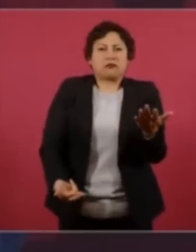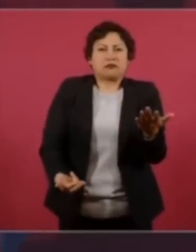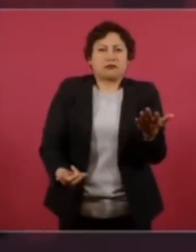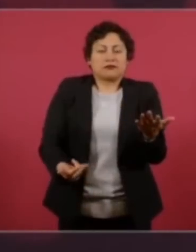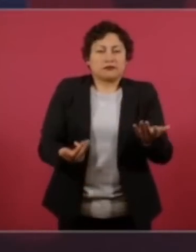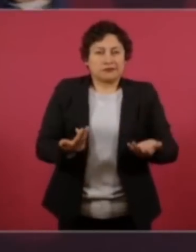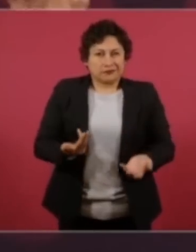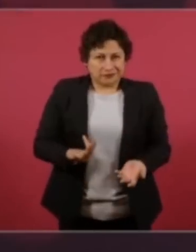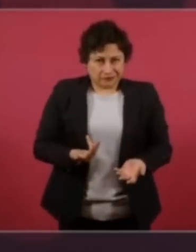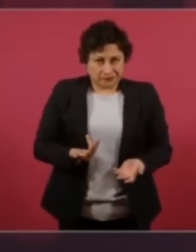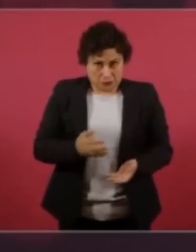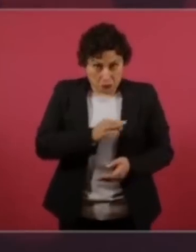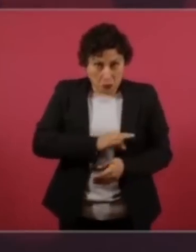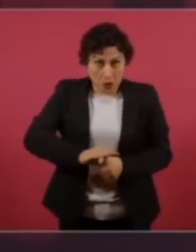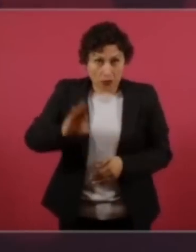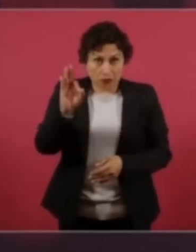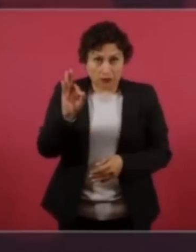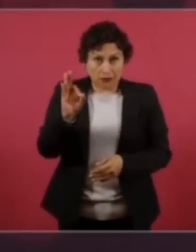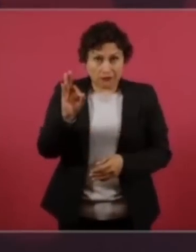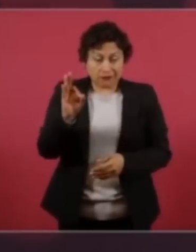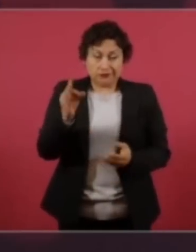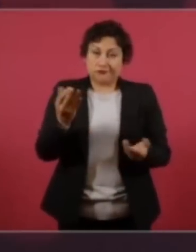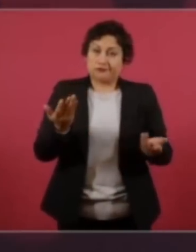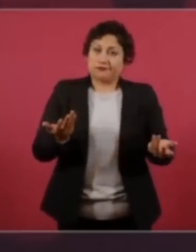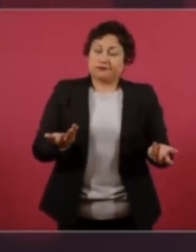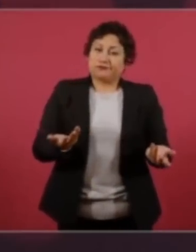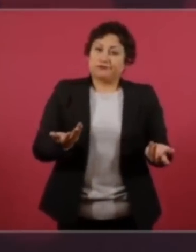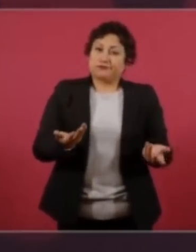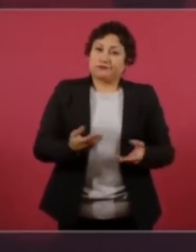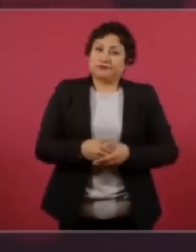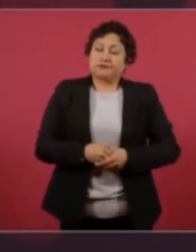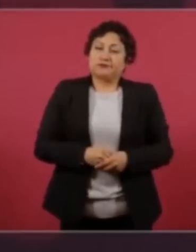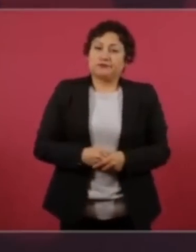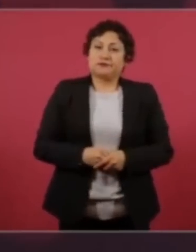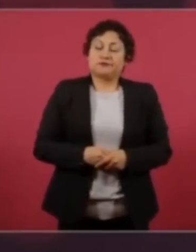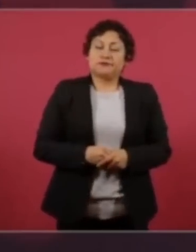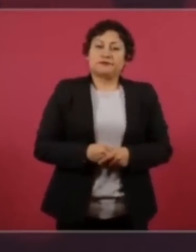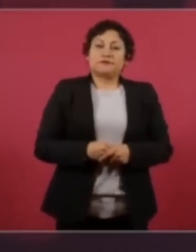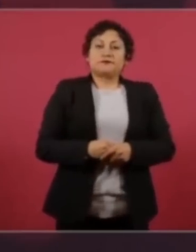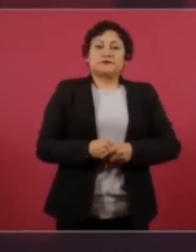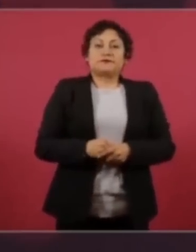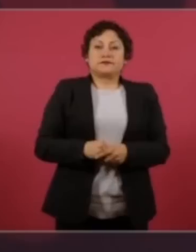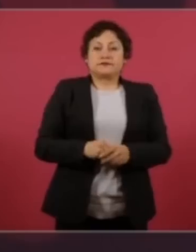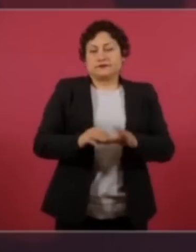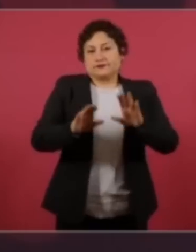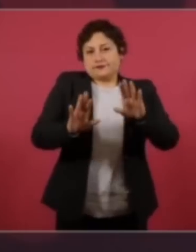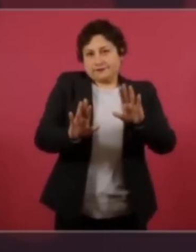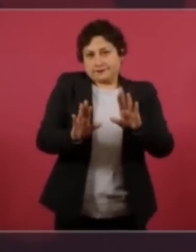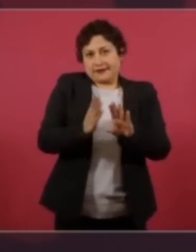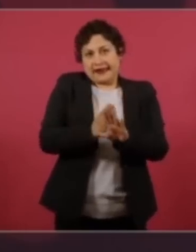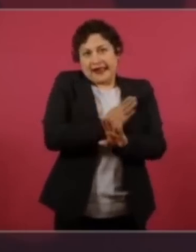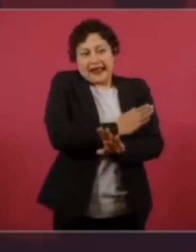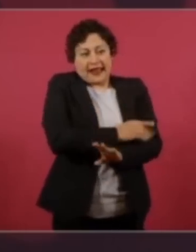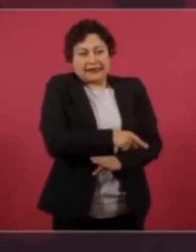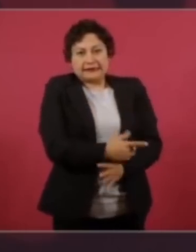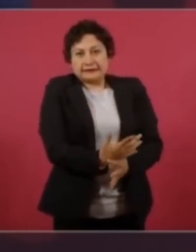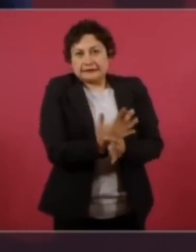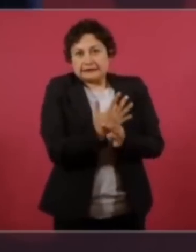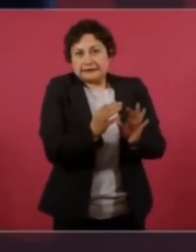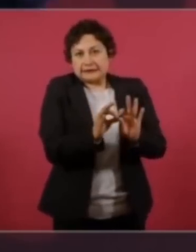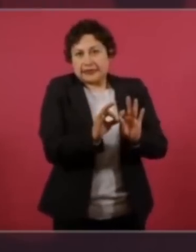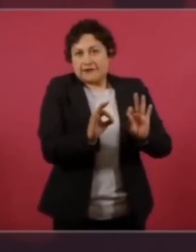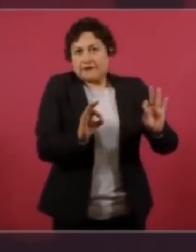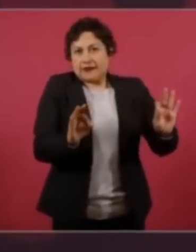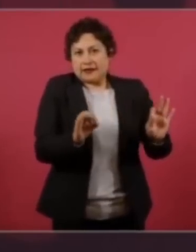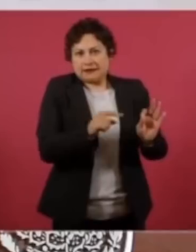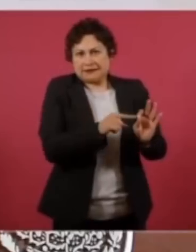Pero aparte de ser un absurdo, este